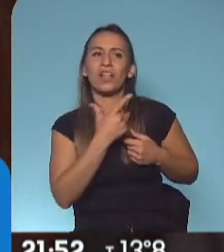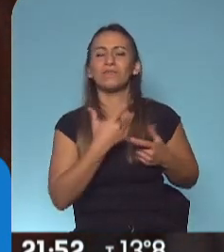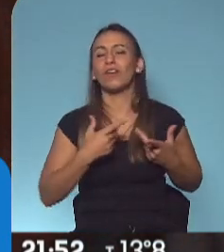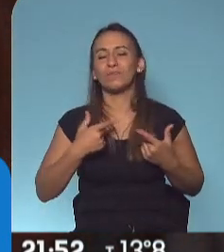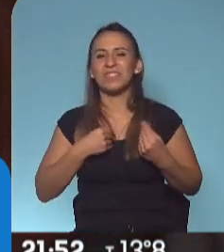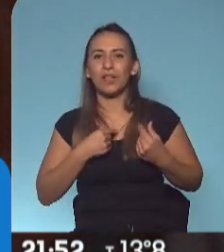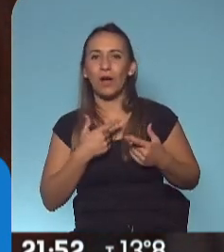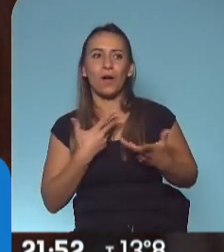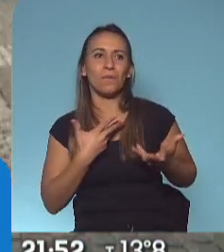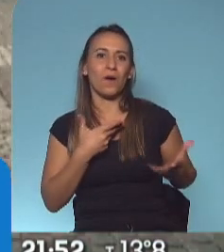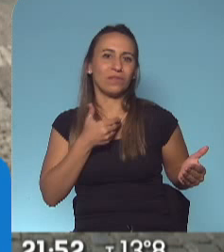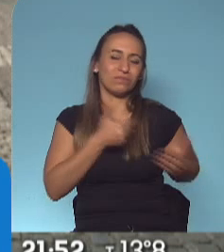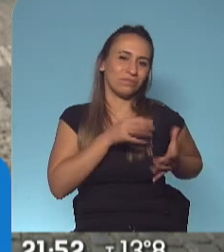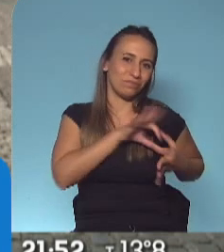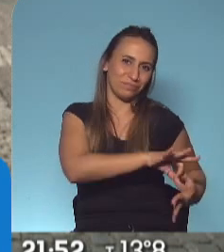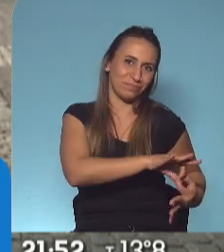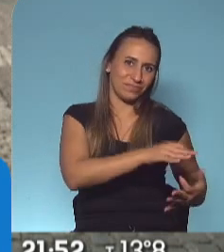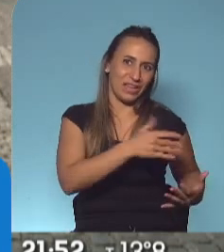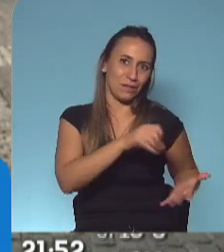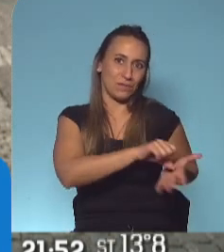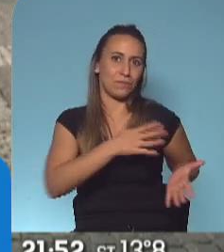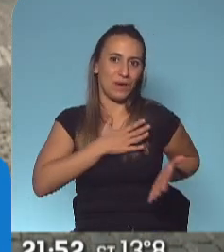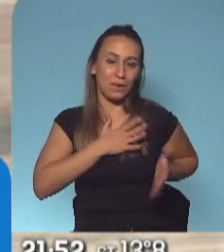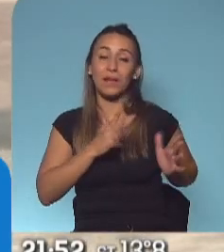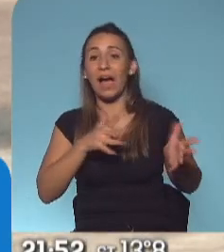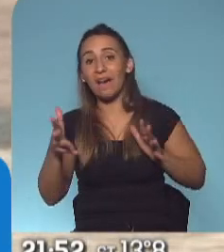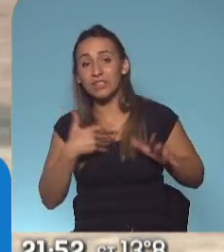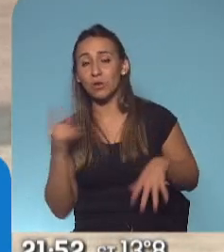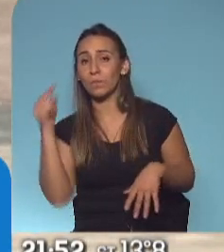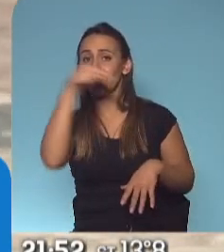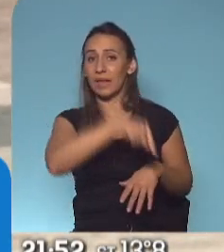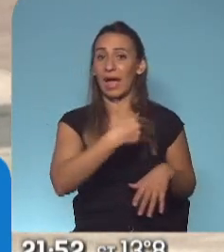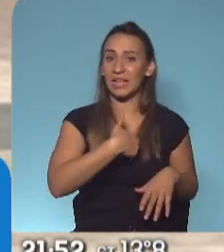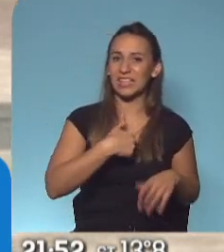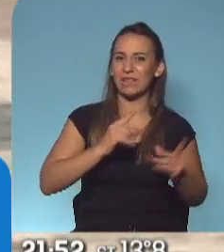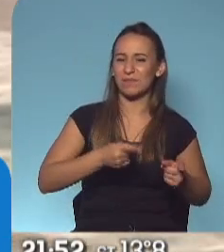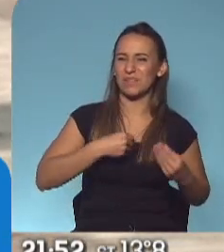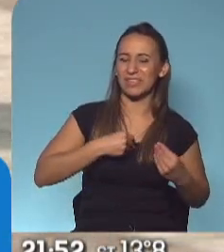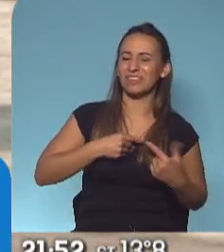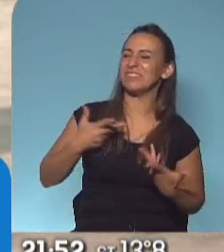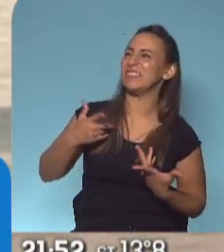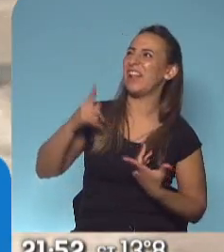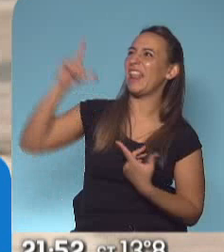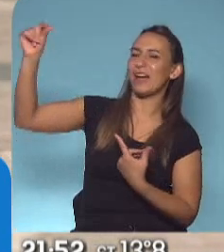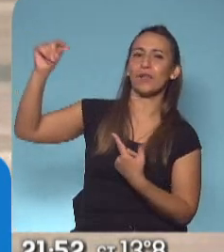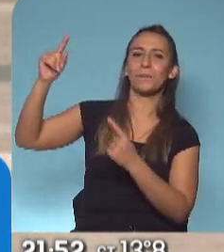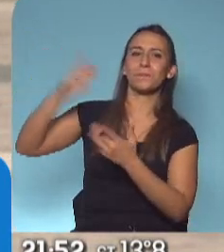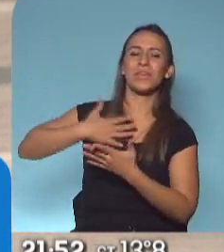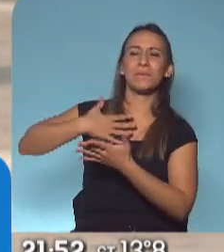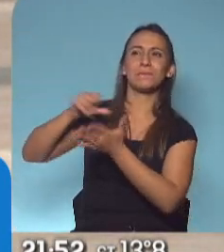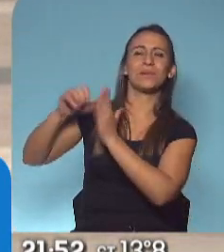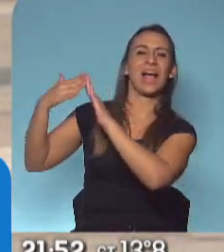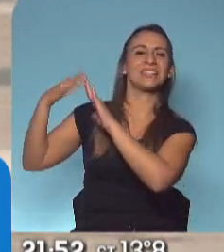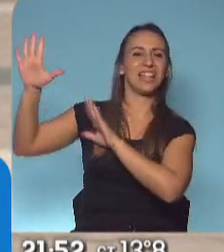¿no? De mi país, porque a veces cuando voy para Argentina también me siento lejos de aquí, en fin, ya son muchos